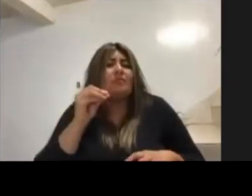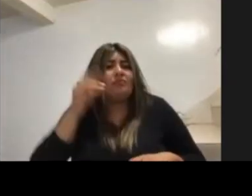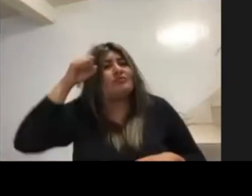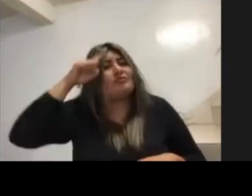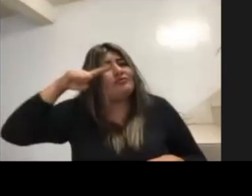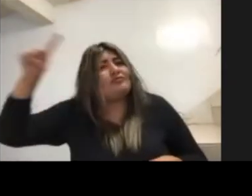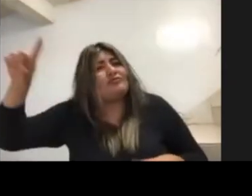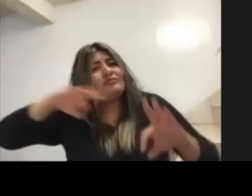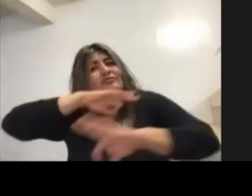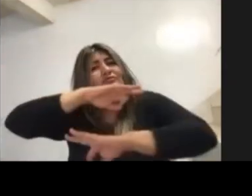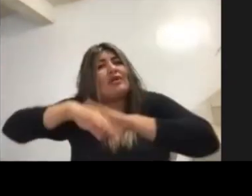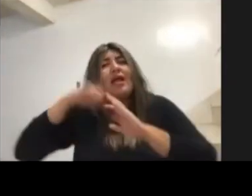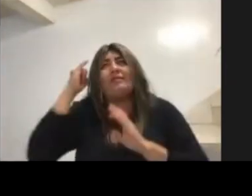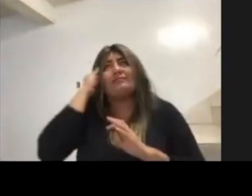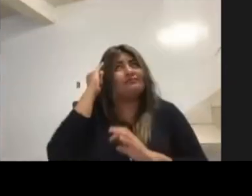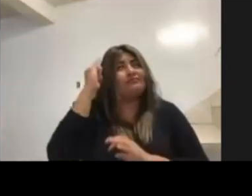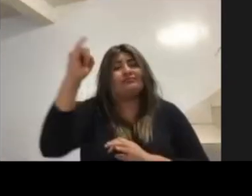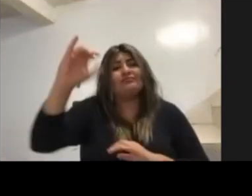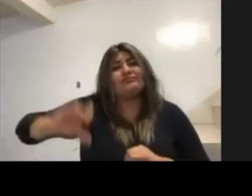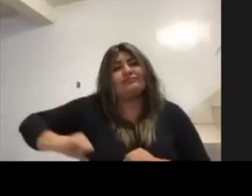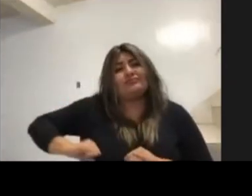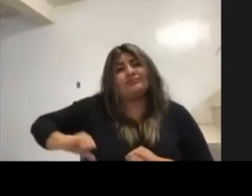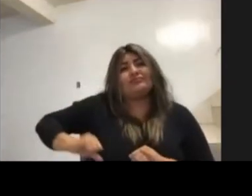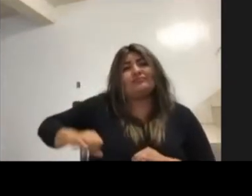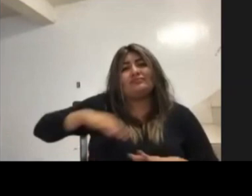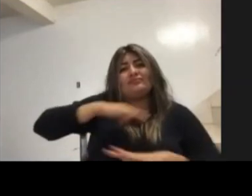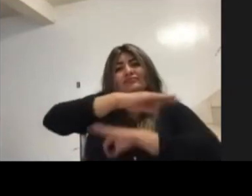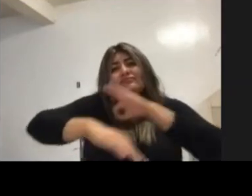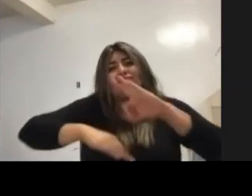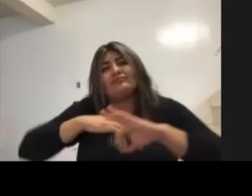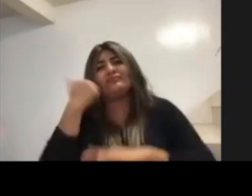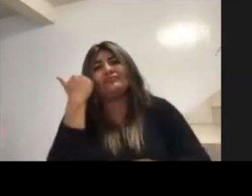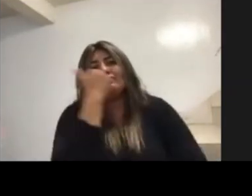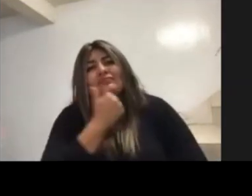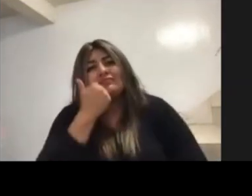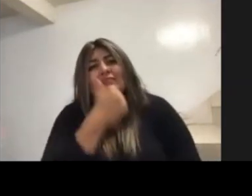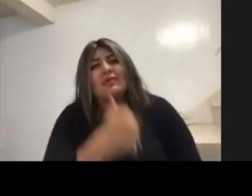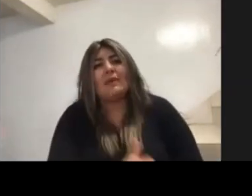muy interesantes para todos los alumnos. La siguiente.